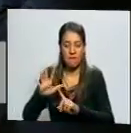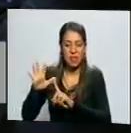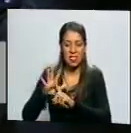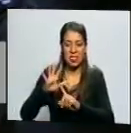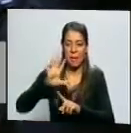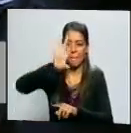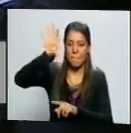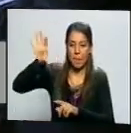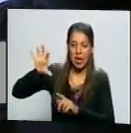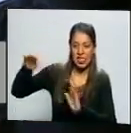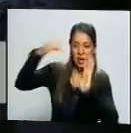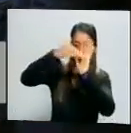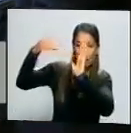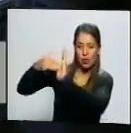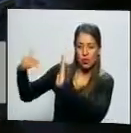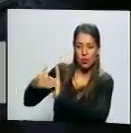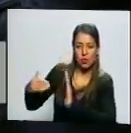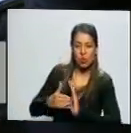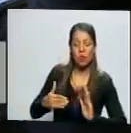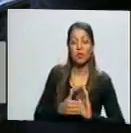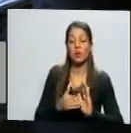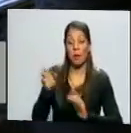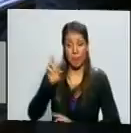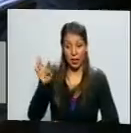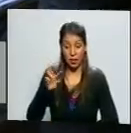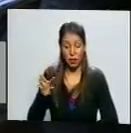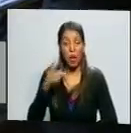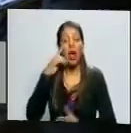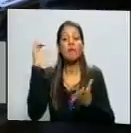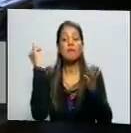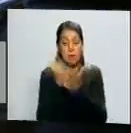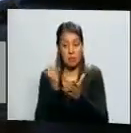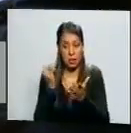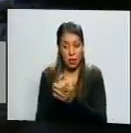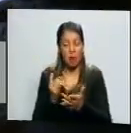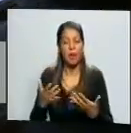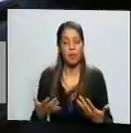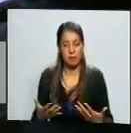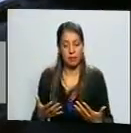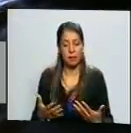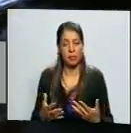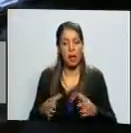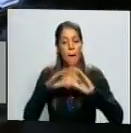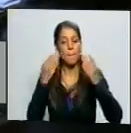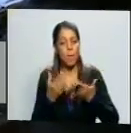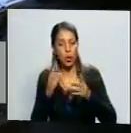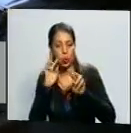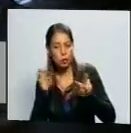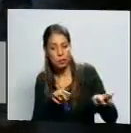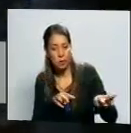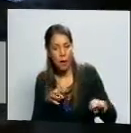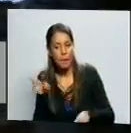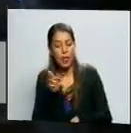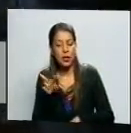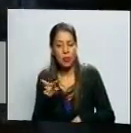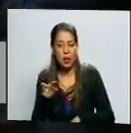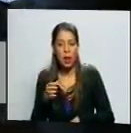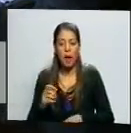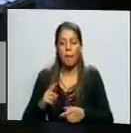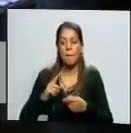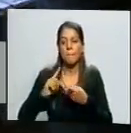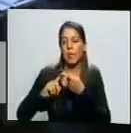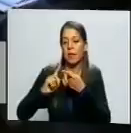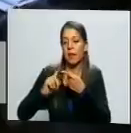permanente económica. Si quieren las pruebas, el mundo de lo que está pasando, lo primero, el riesgo